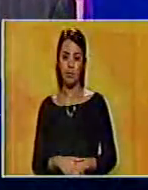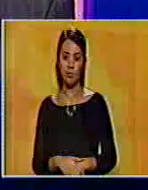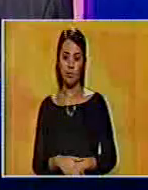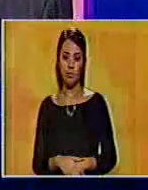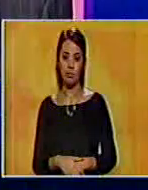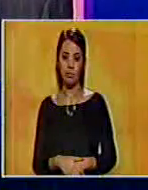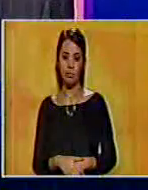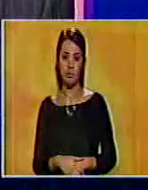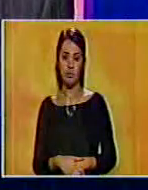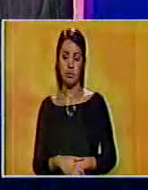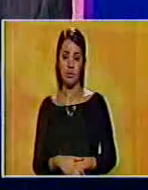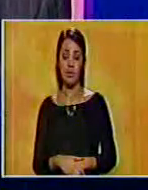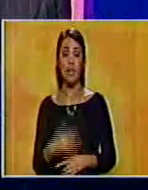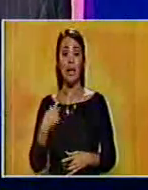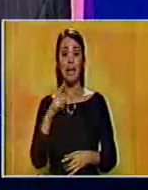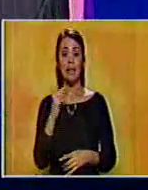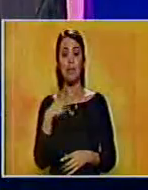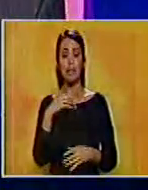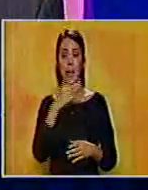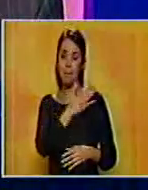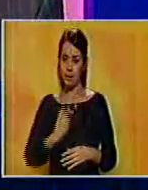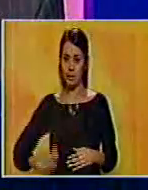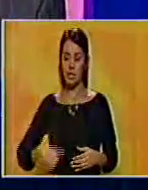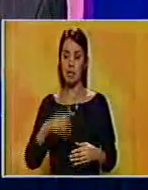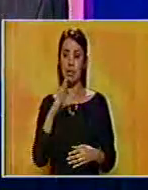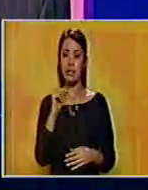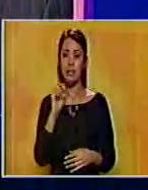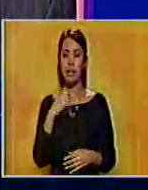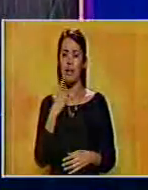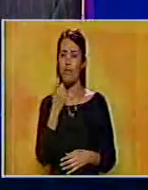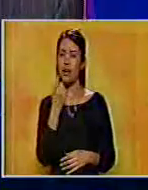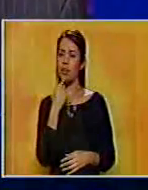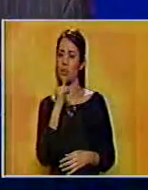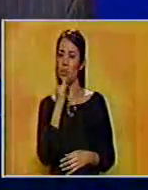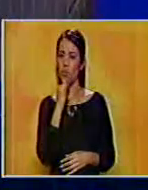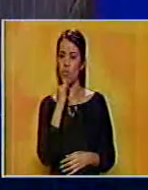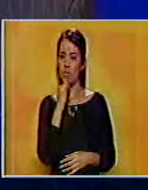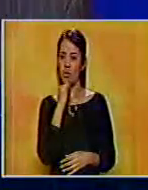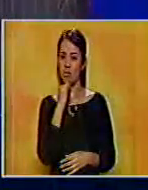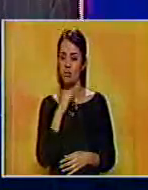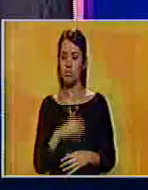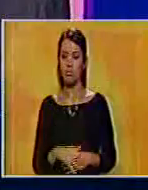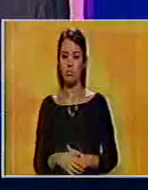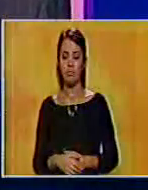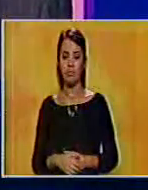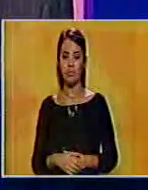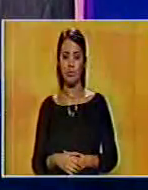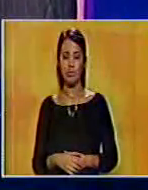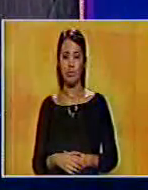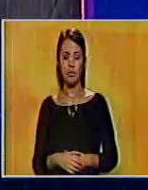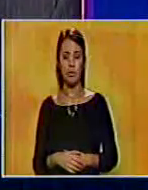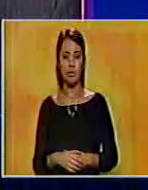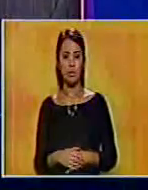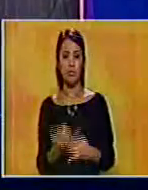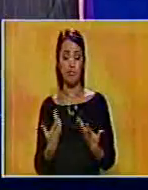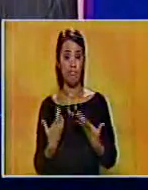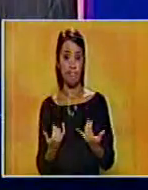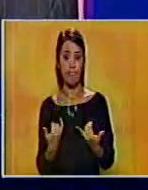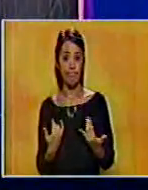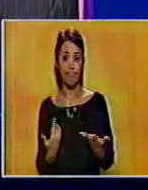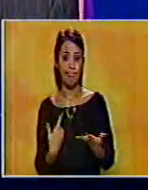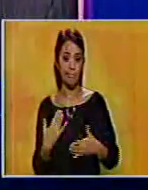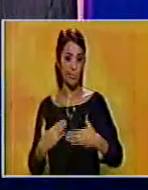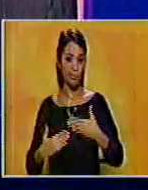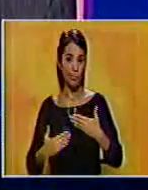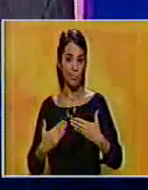a la señora Tibisay Lucena le faltó mencionar que ella y Sandra Oblitas están ya vencidas en su